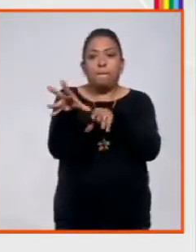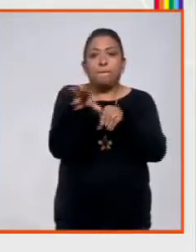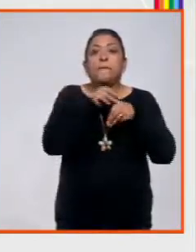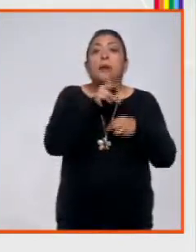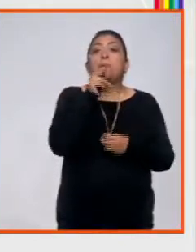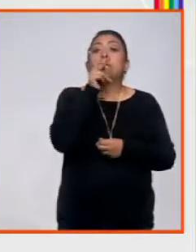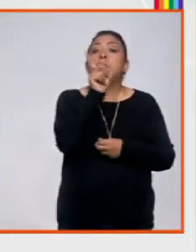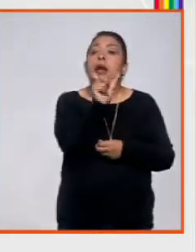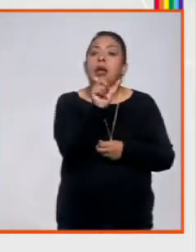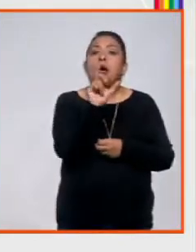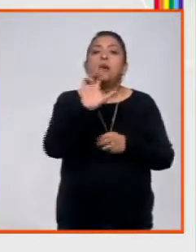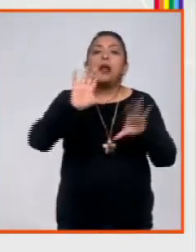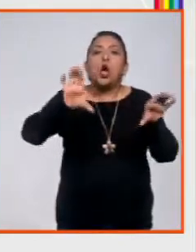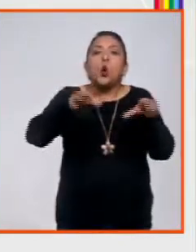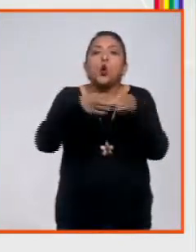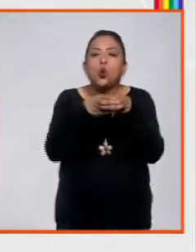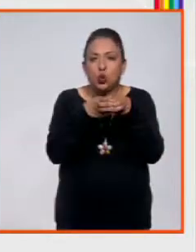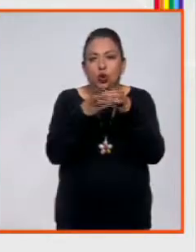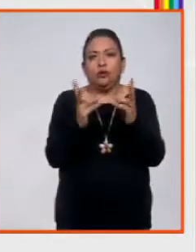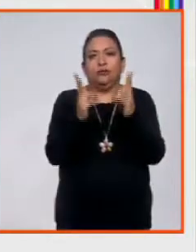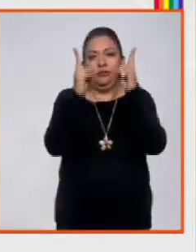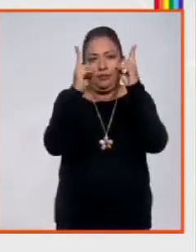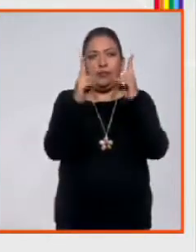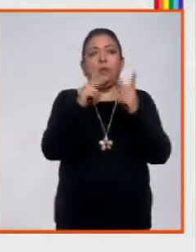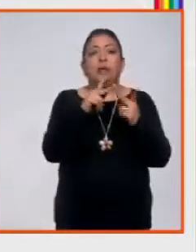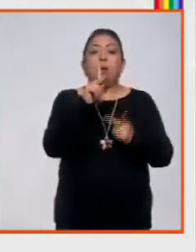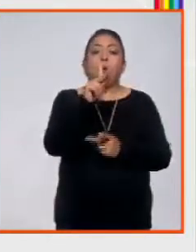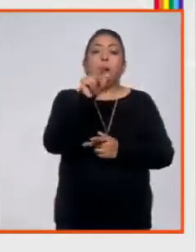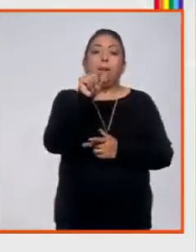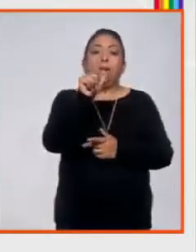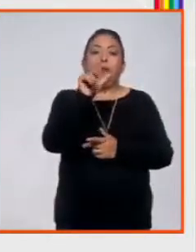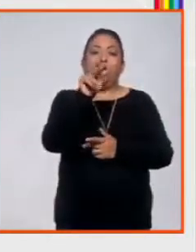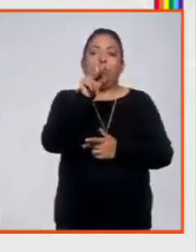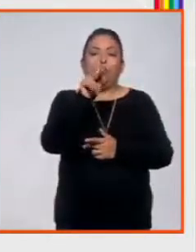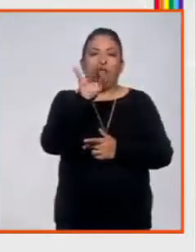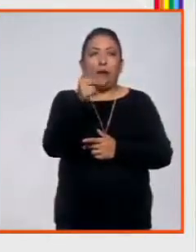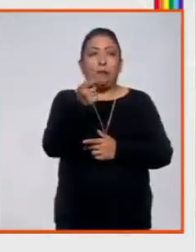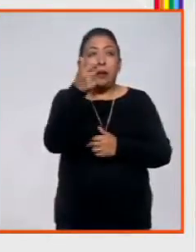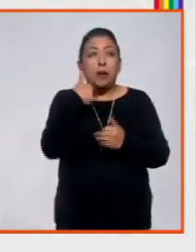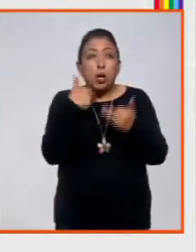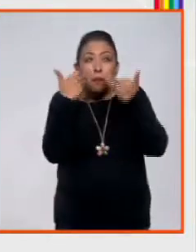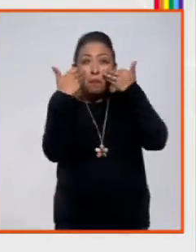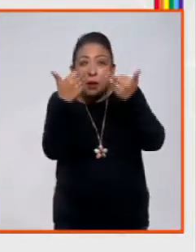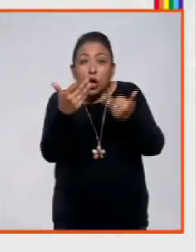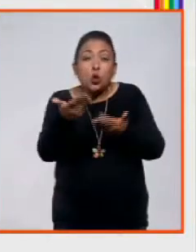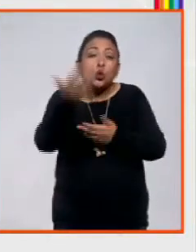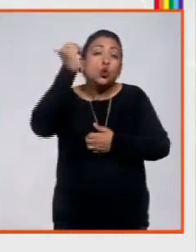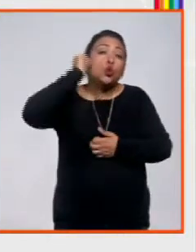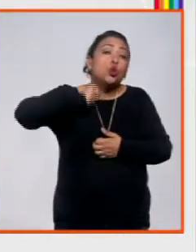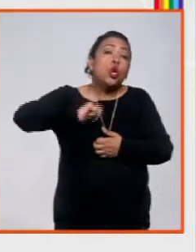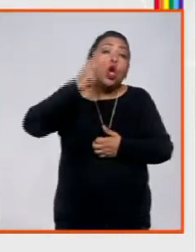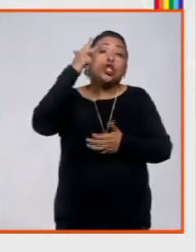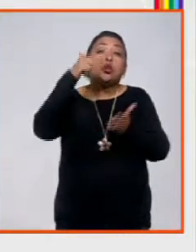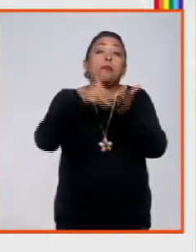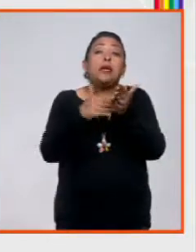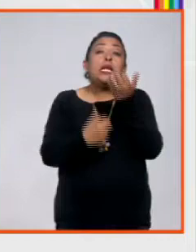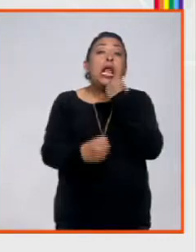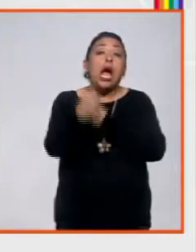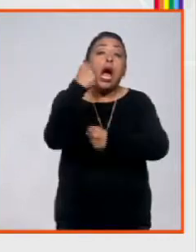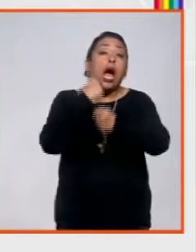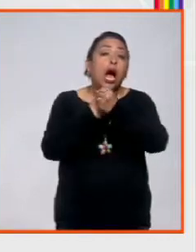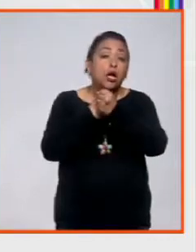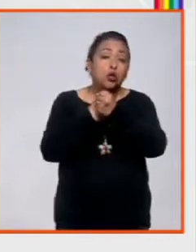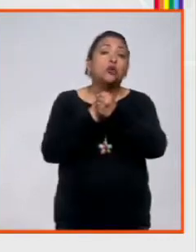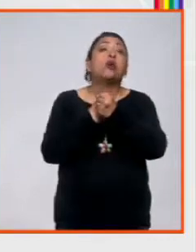la palabra juntos como alemán plof tiff cuyos primeros vestigios como se remontan a hace ocho mil años es famosa